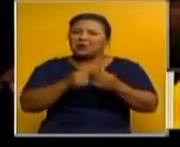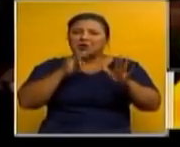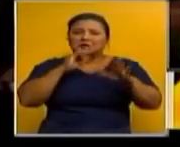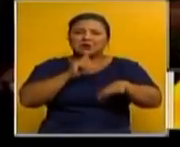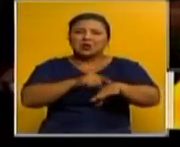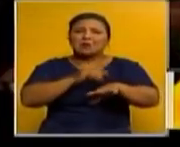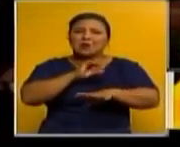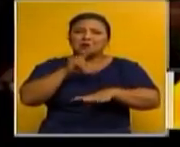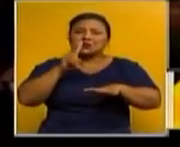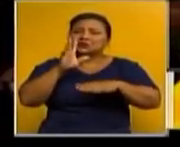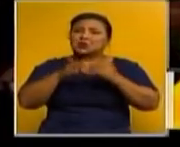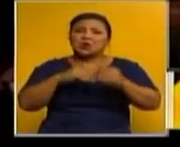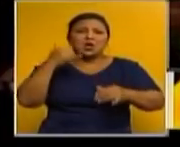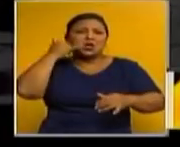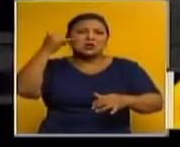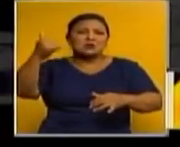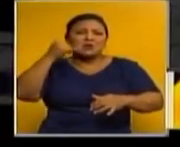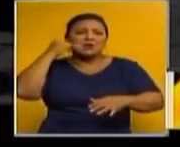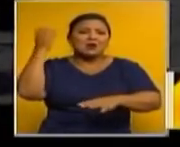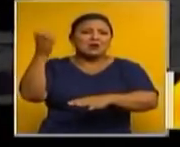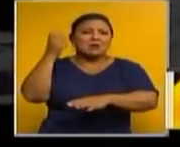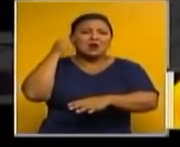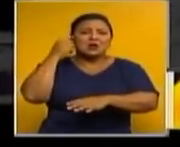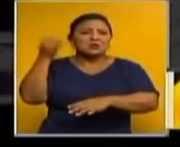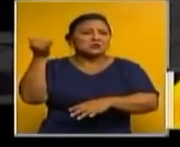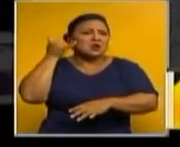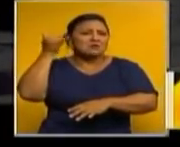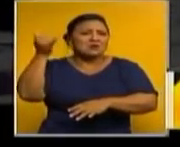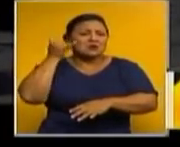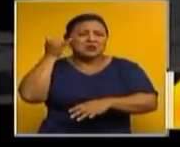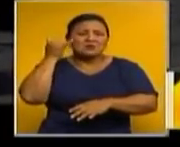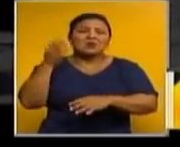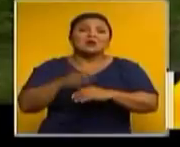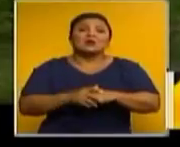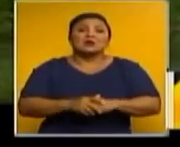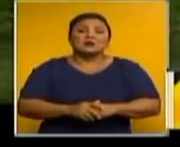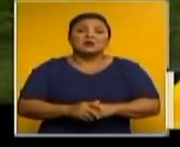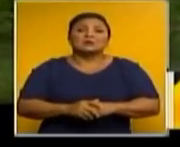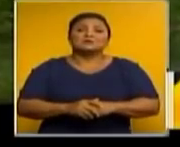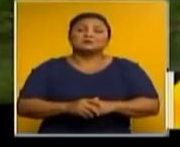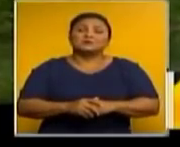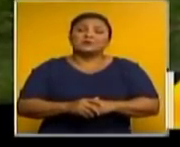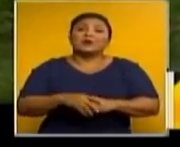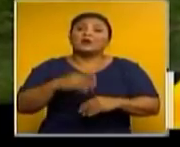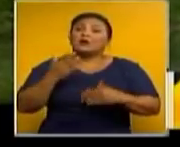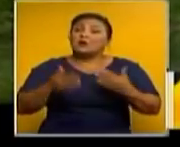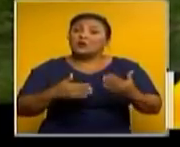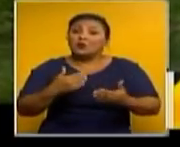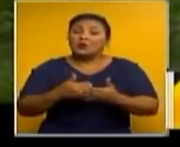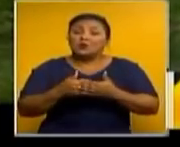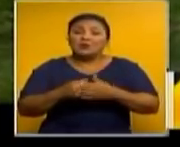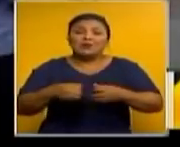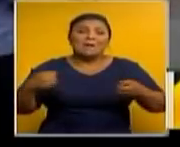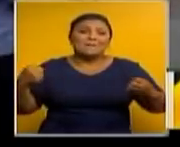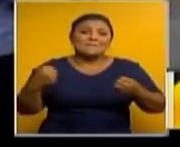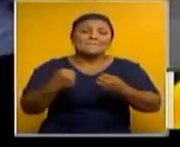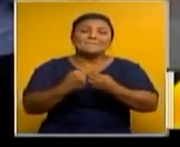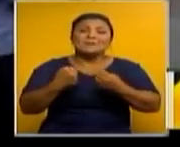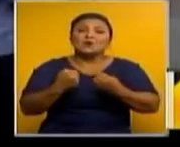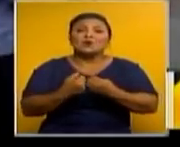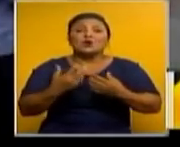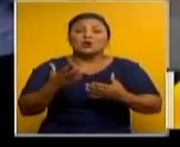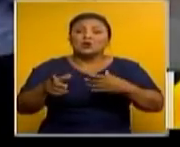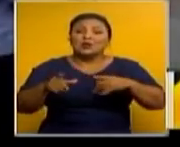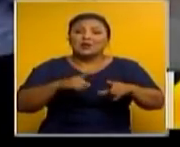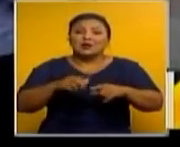varias llamadas de emergencia fueron receptadas a través de la línea única para emergencias 911, reportando sobre un accidente de tránsito en el